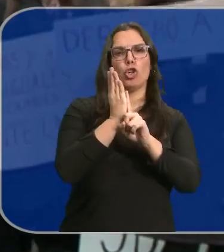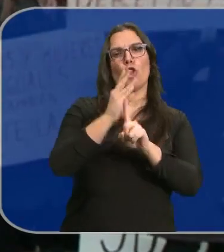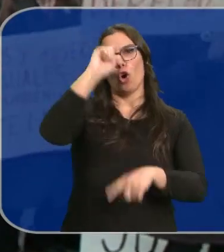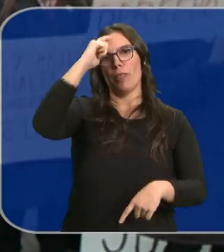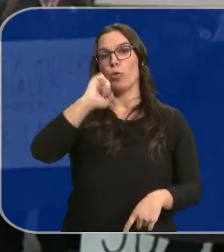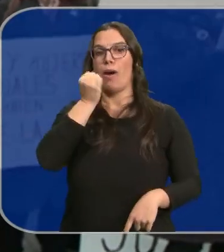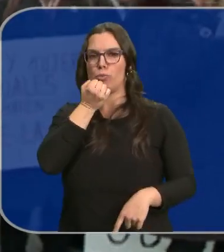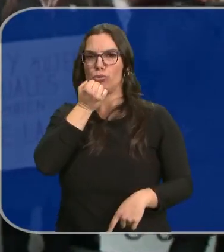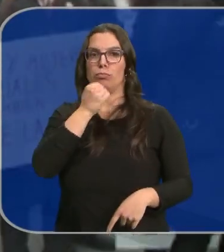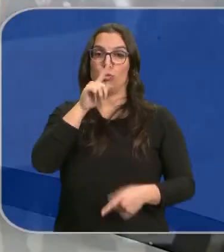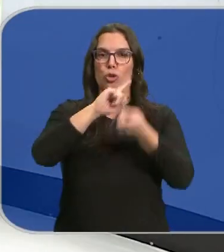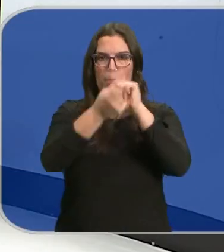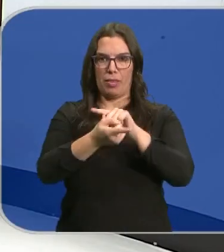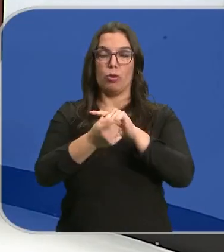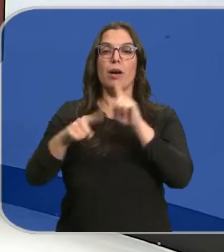agresión.